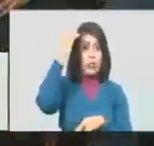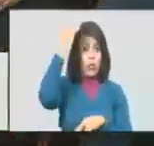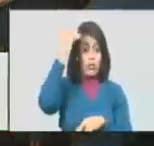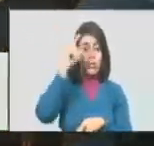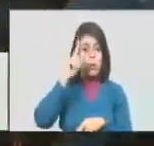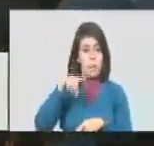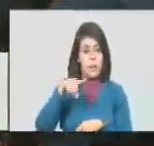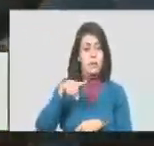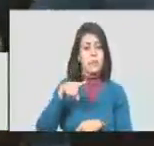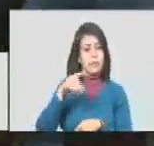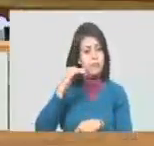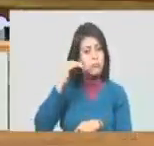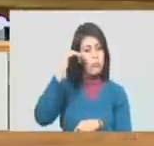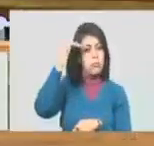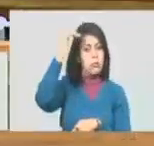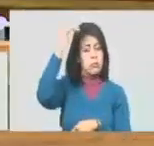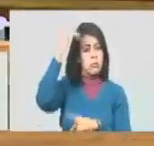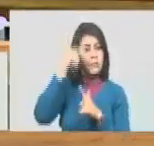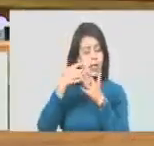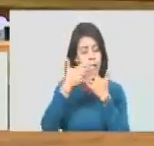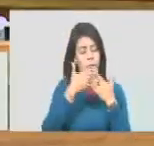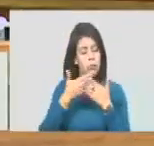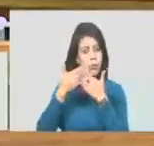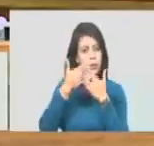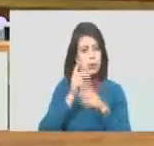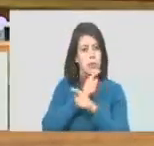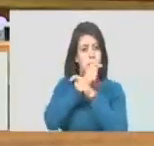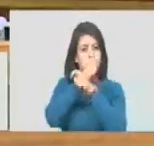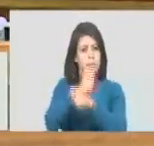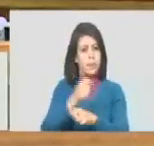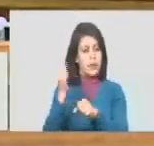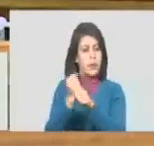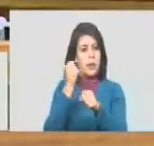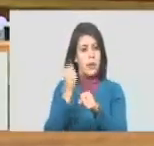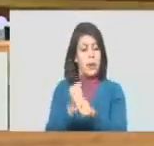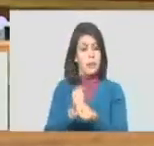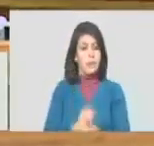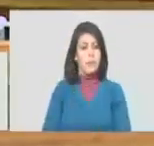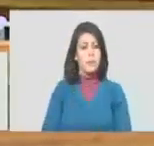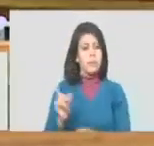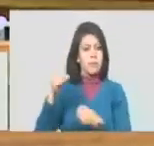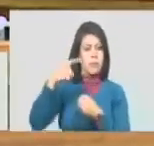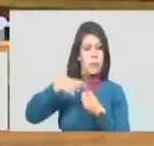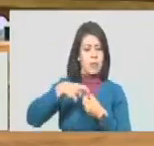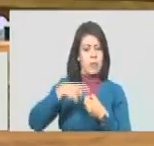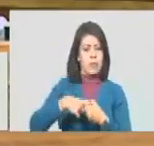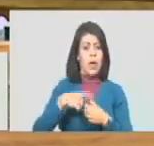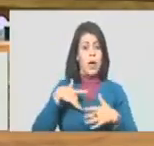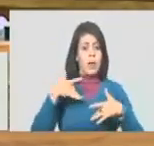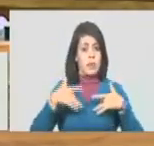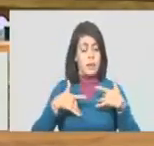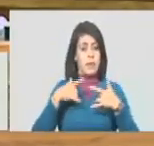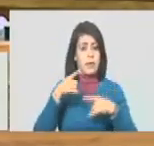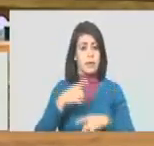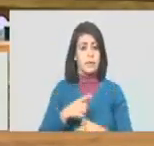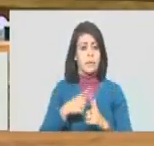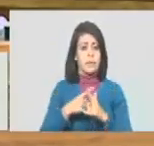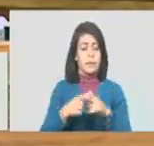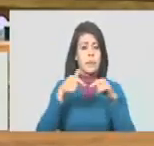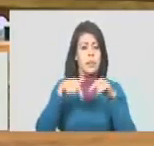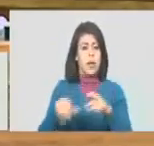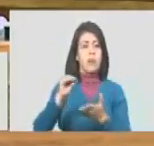espectro autista crecen, estudian, se gradúan, trabajan, se incorporan a las actividades y